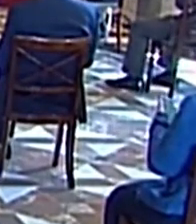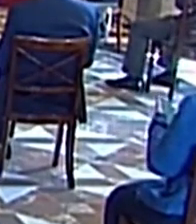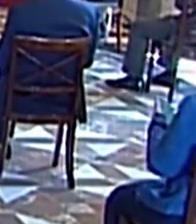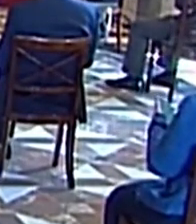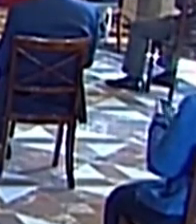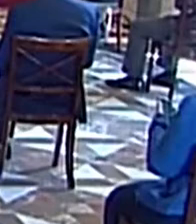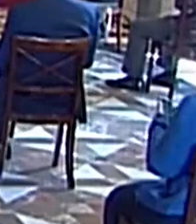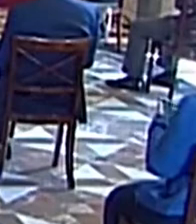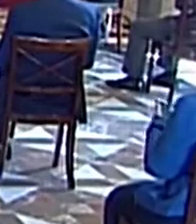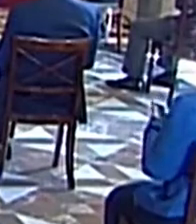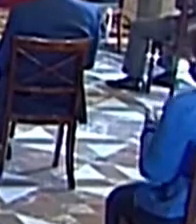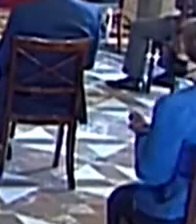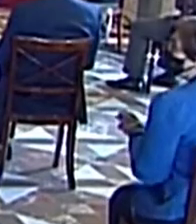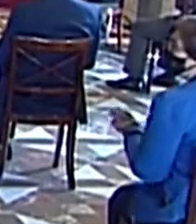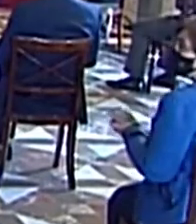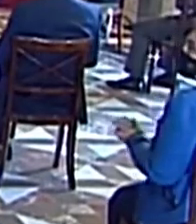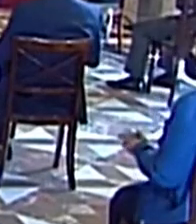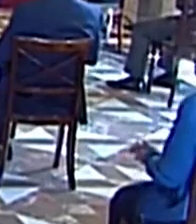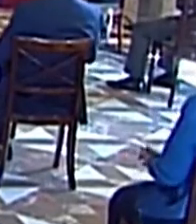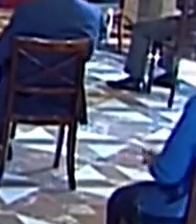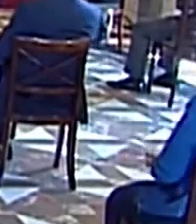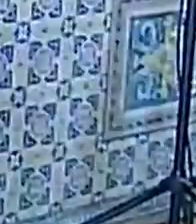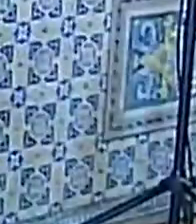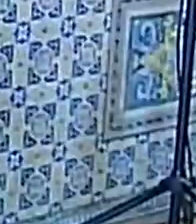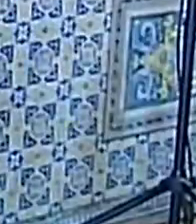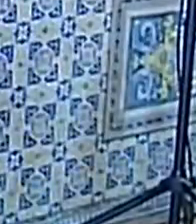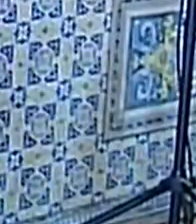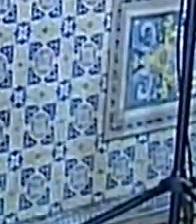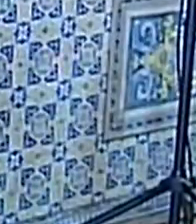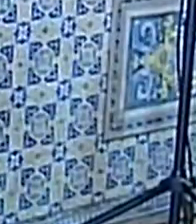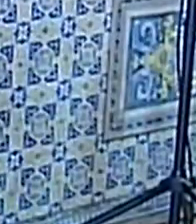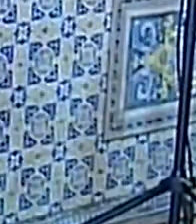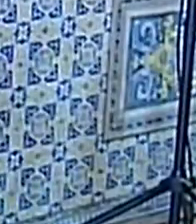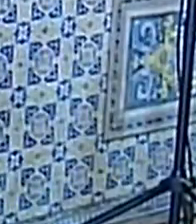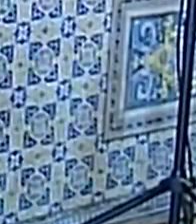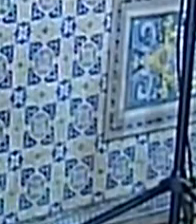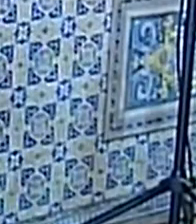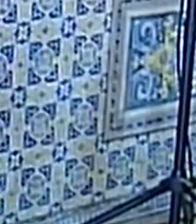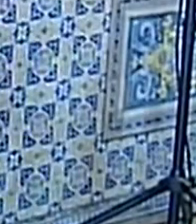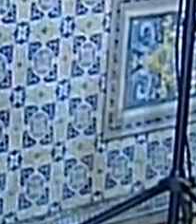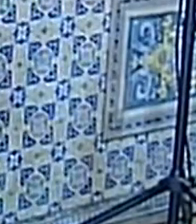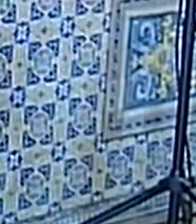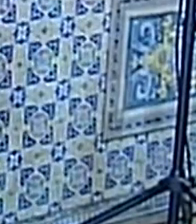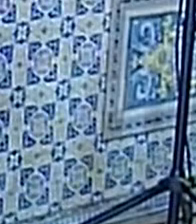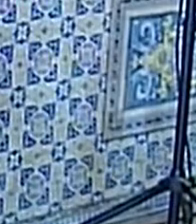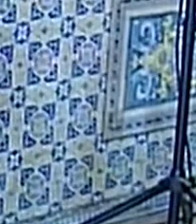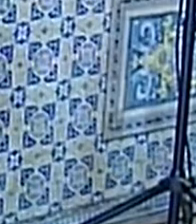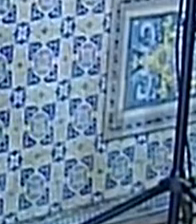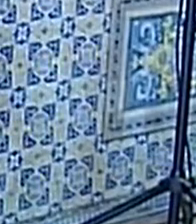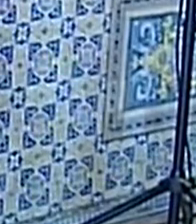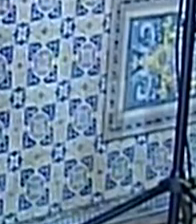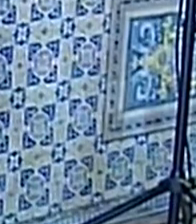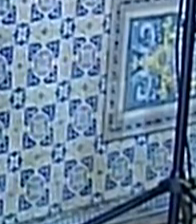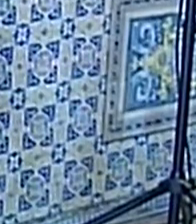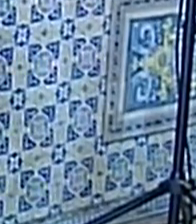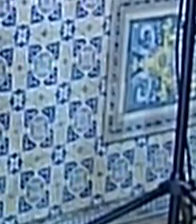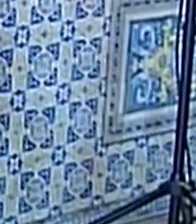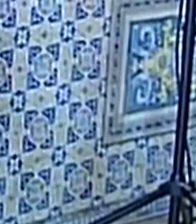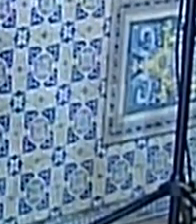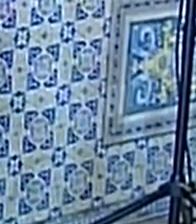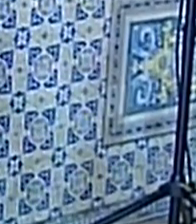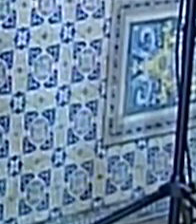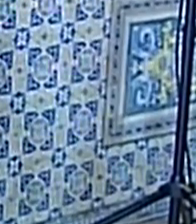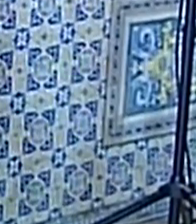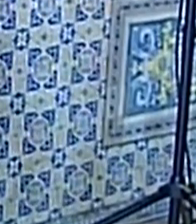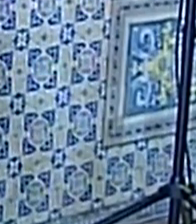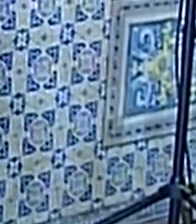Hacen entrada el general jefe de la Unidad Militar de Emergencias, el presidente del jurado del 29º